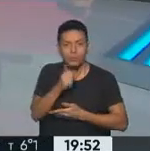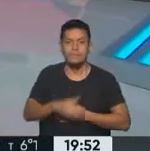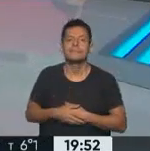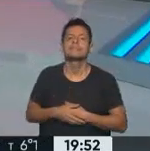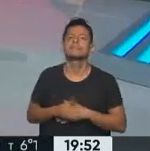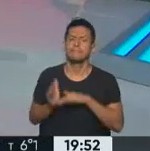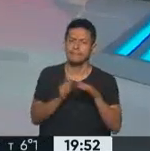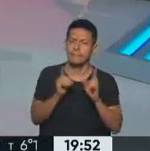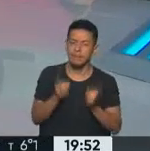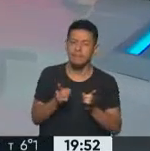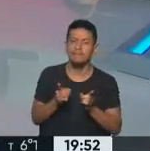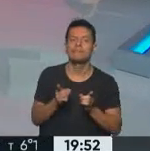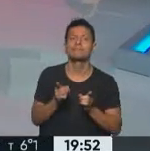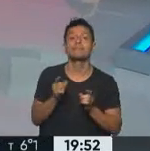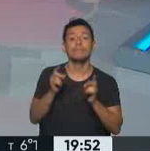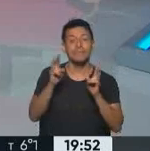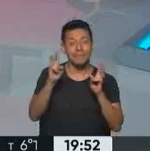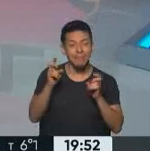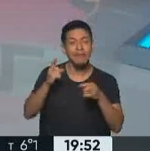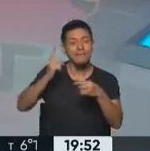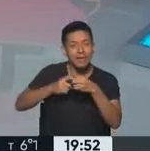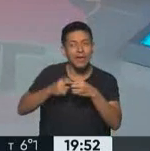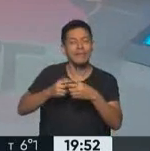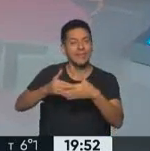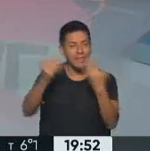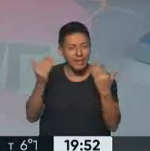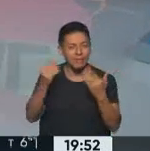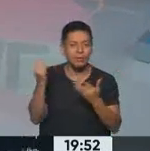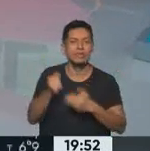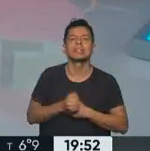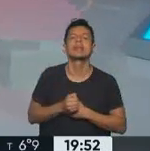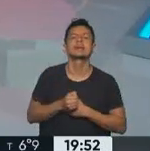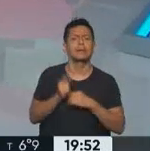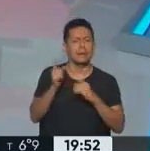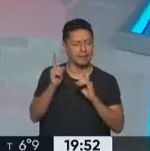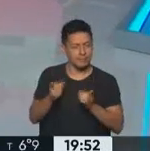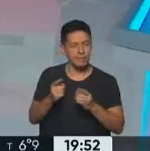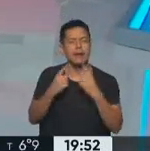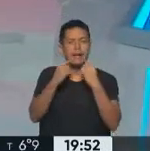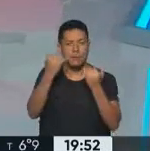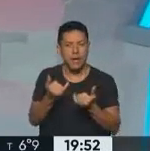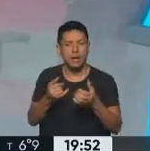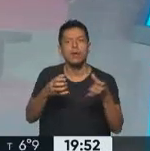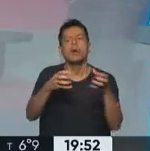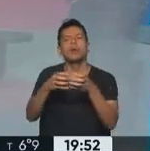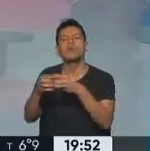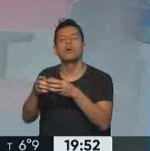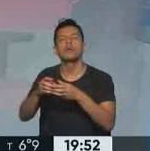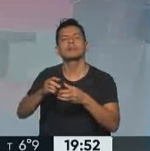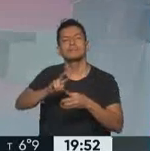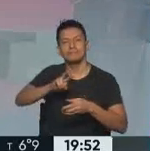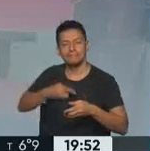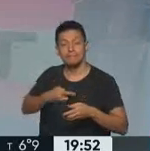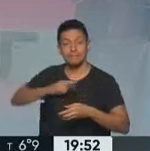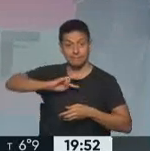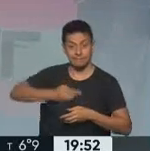otra parte, en línea con esta celebración, por otra parte también existen reclamos, claro que sí. Organizaciones travestis y trans de